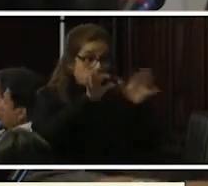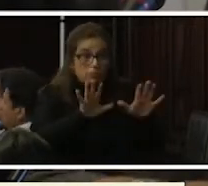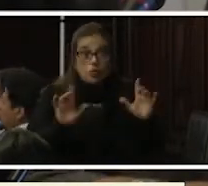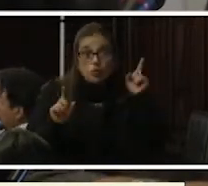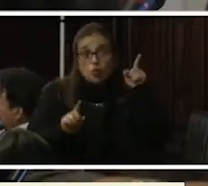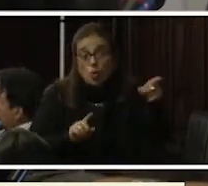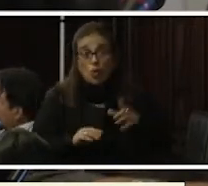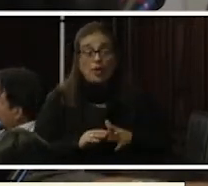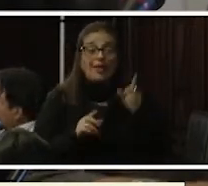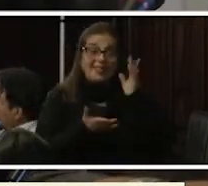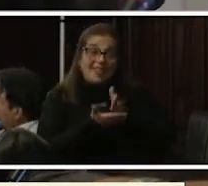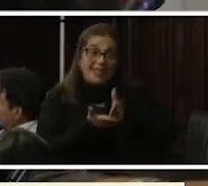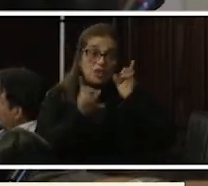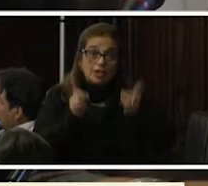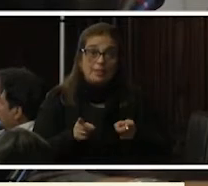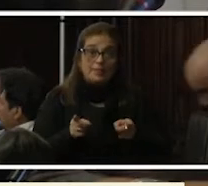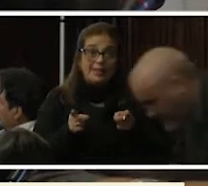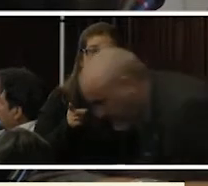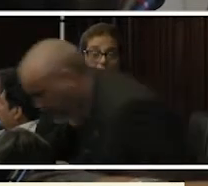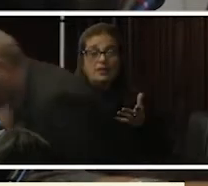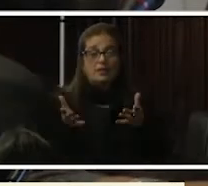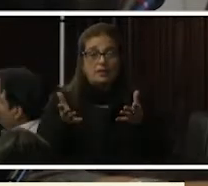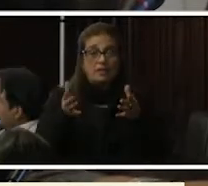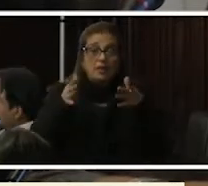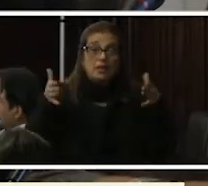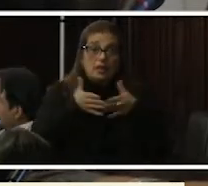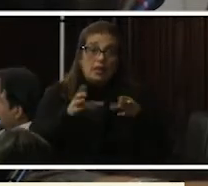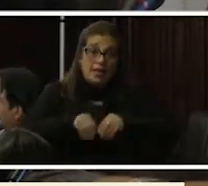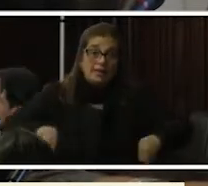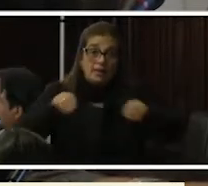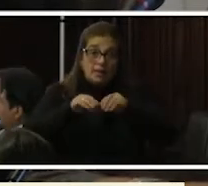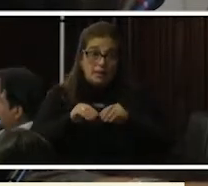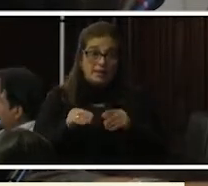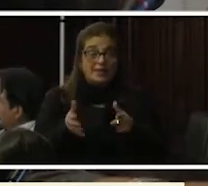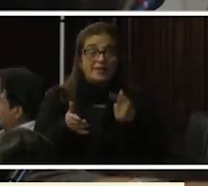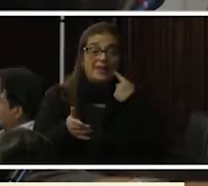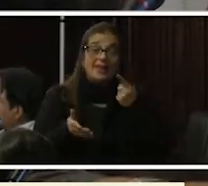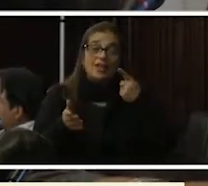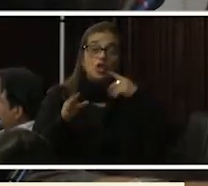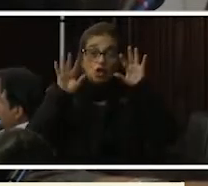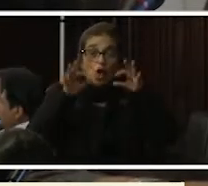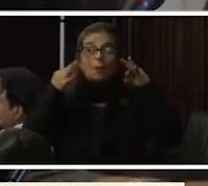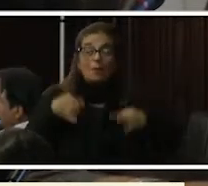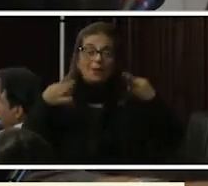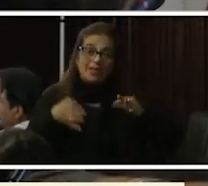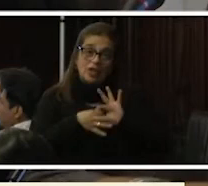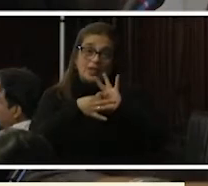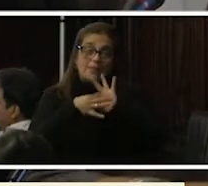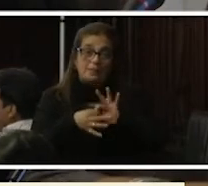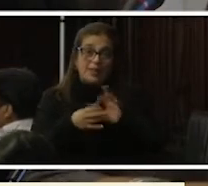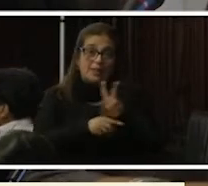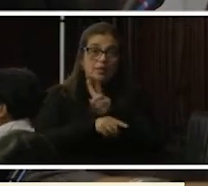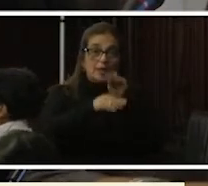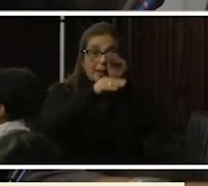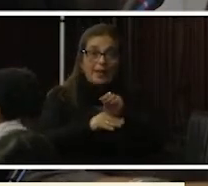pueblos, el derecho a la tierra, territorio y recursos ambientales, de los cuales dependen totalmente para su subsistencia como pueblos